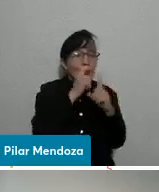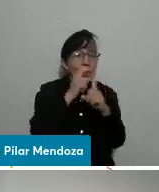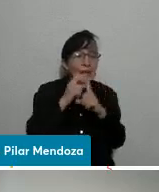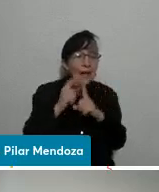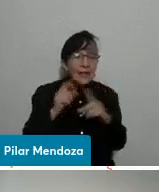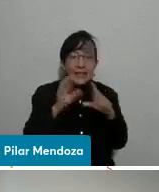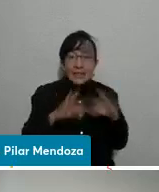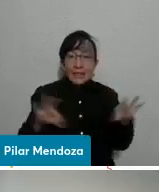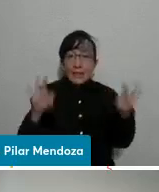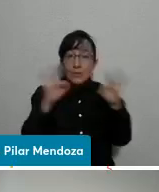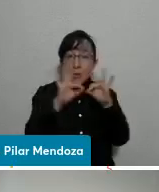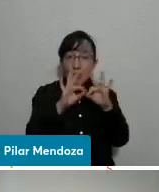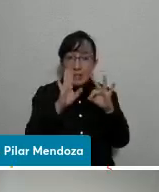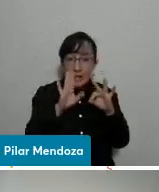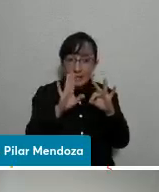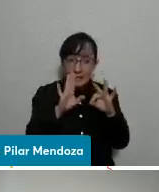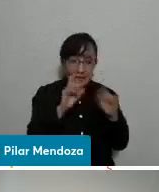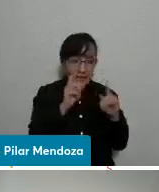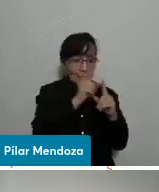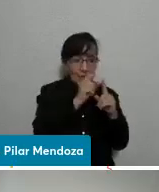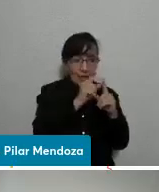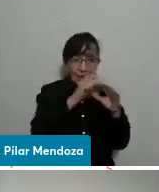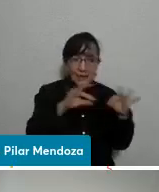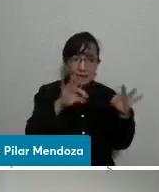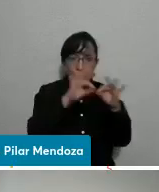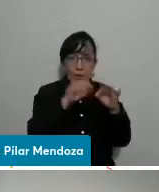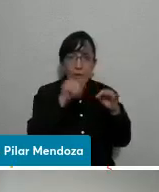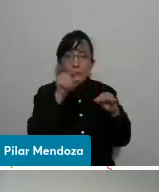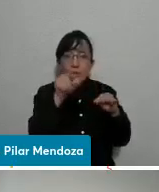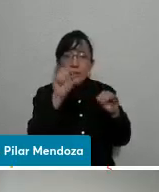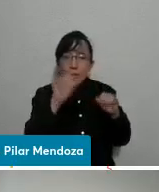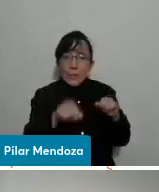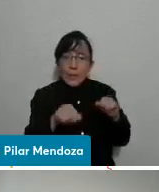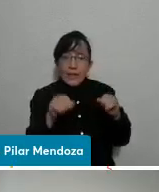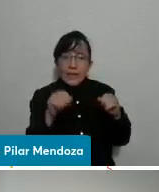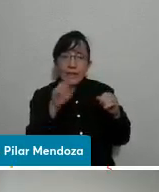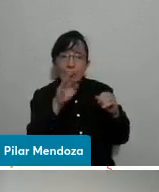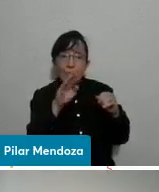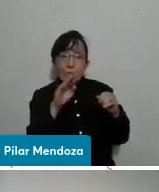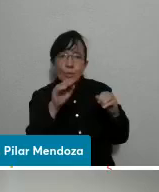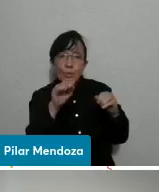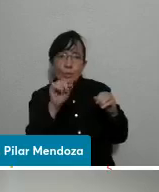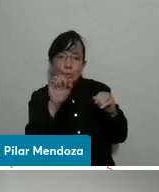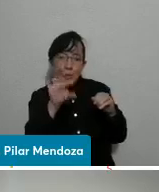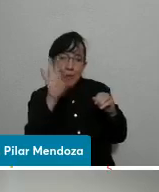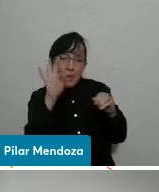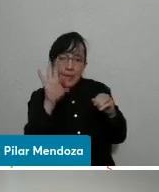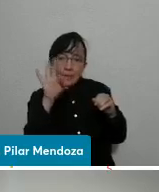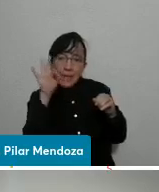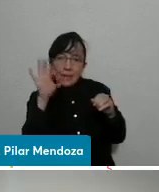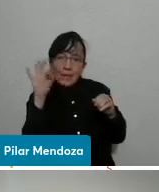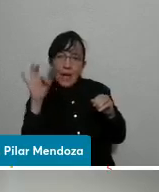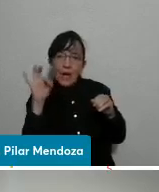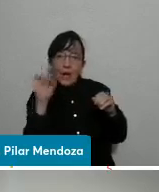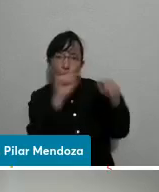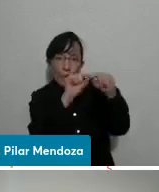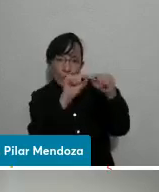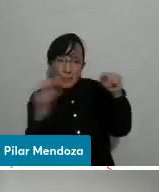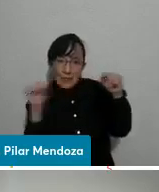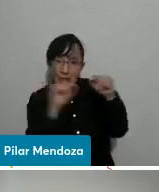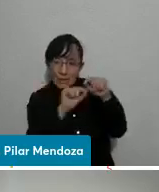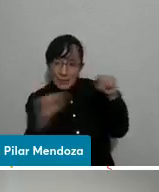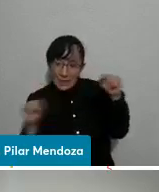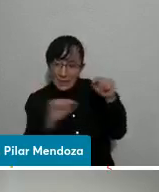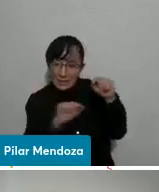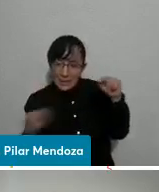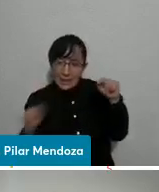digamos, unos ítems que ellos deben como resaltar dependiendo del progreso que hagan. Entonces, eso lo hacemos también al final.